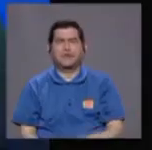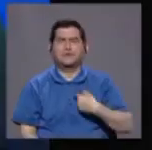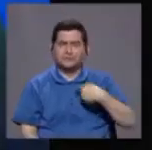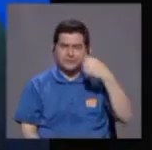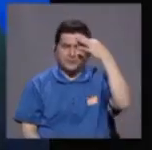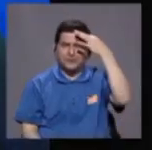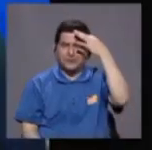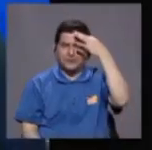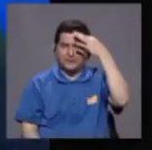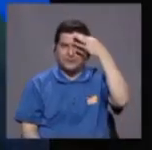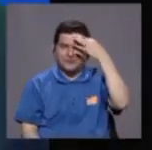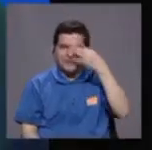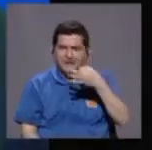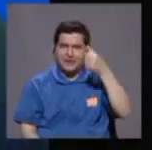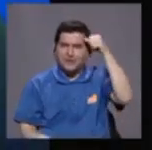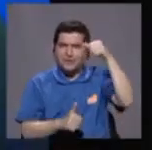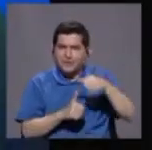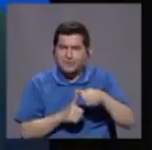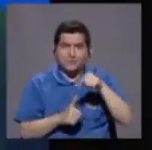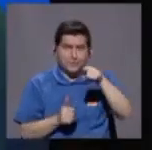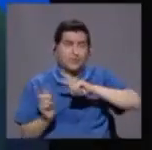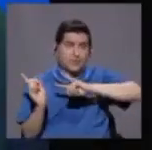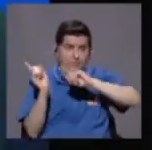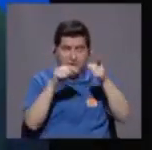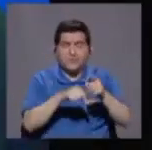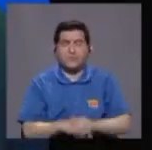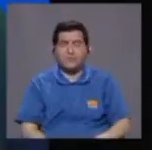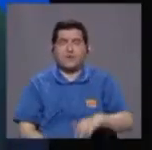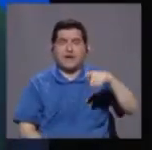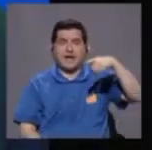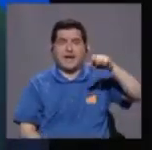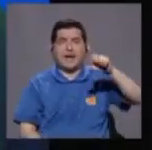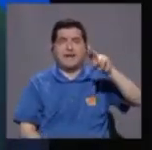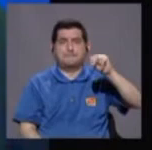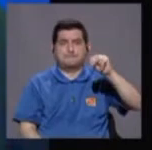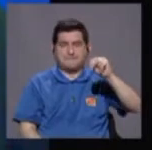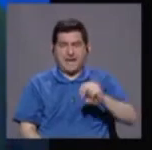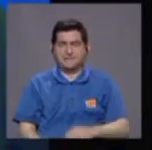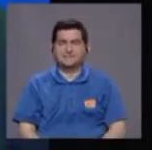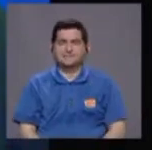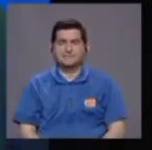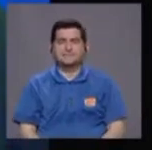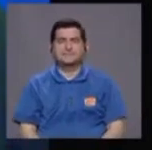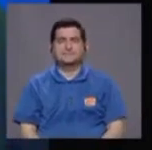acuerdo cuando llegó a Pensilvania, ¿no? A Filadelfia, y